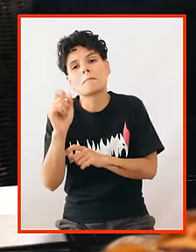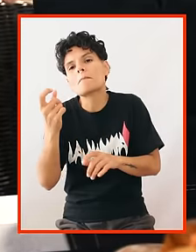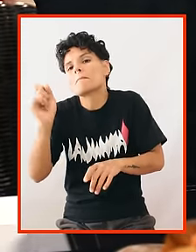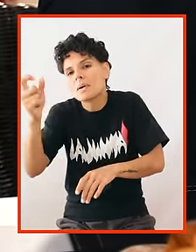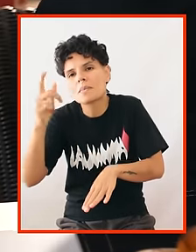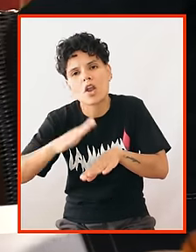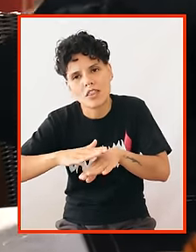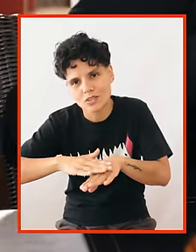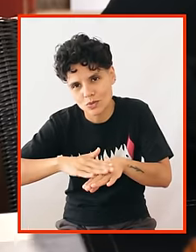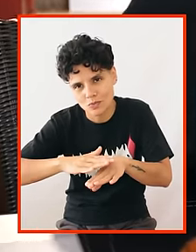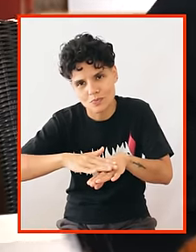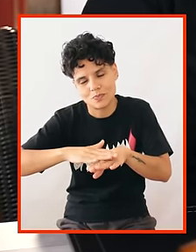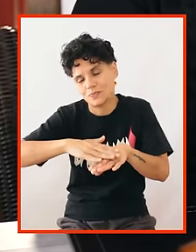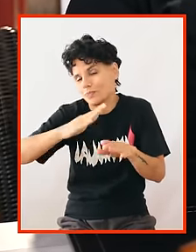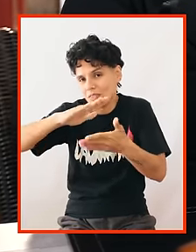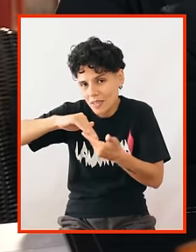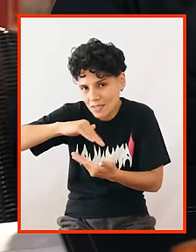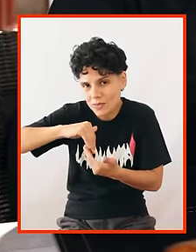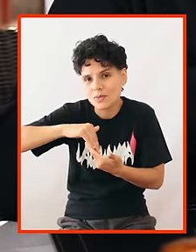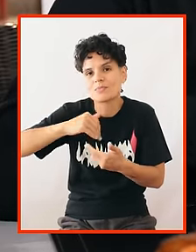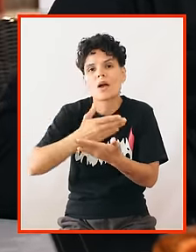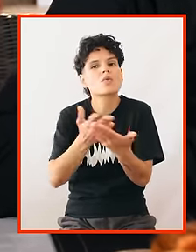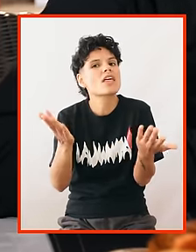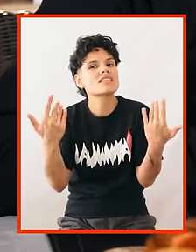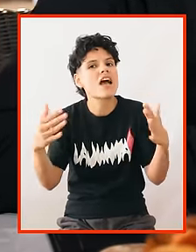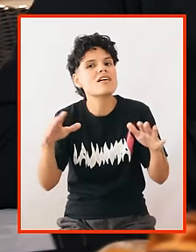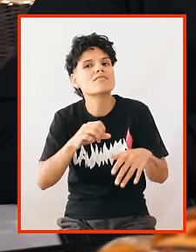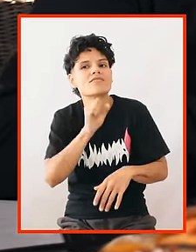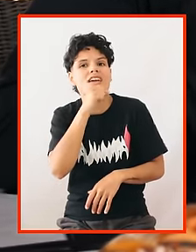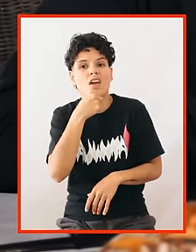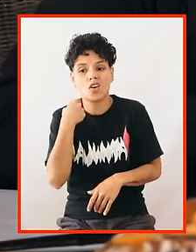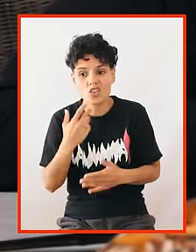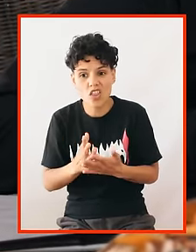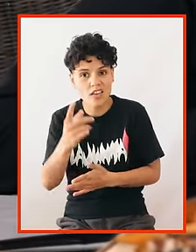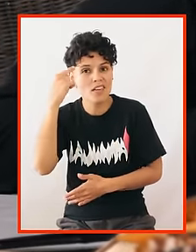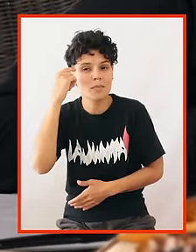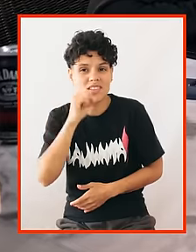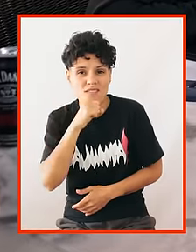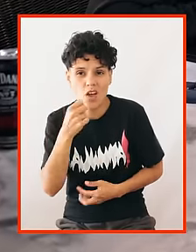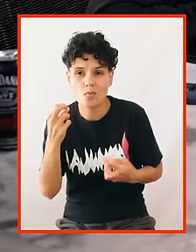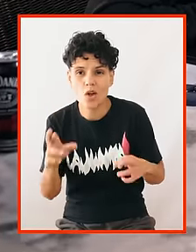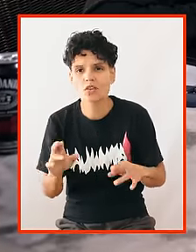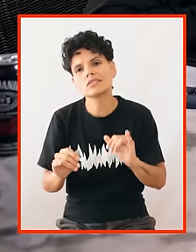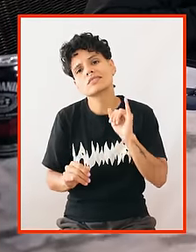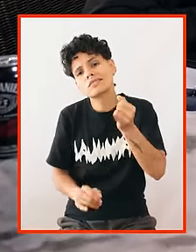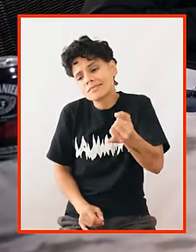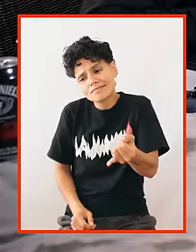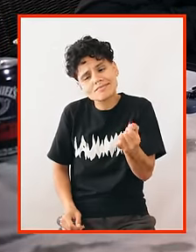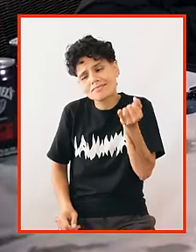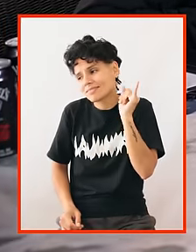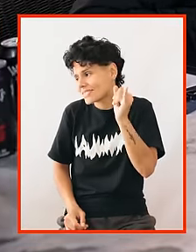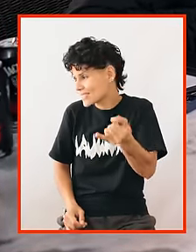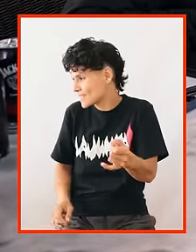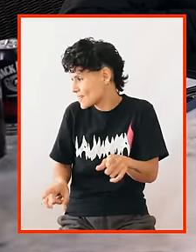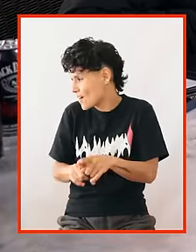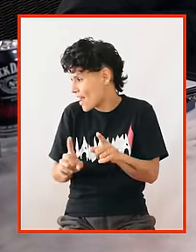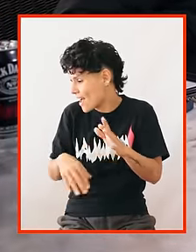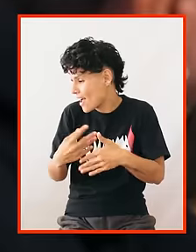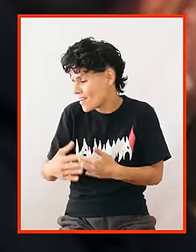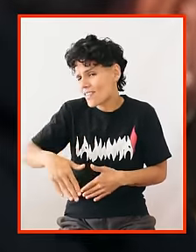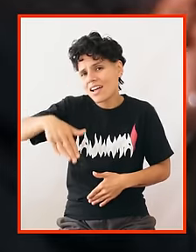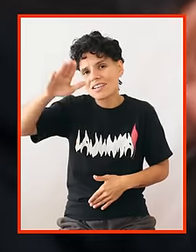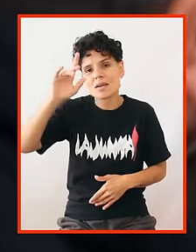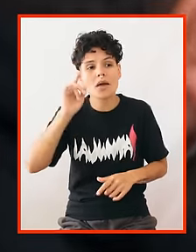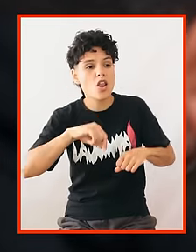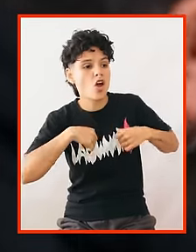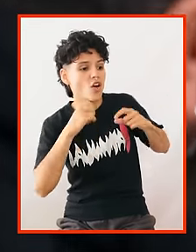Les pido disculpas. Pero ahora que ya están más grandes, ¿siguen pensando lo mismo? Sí, pues uno se convierte después en algo... En lo peor.